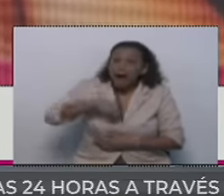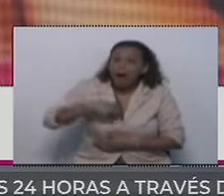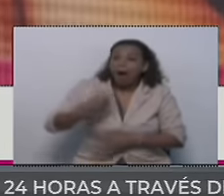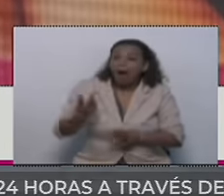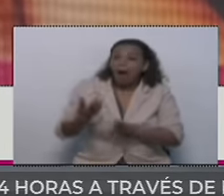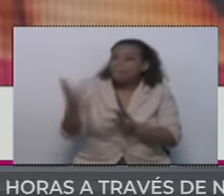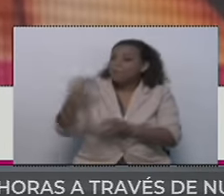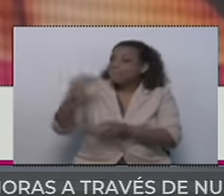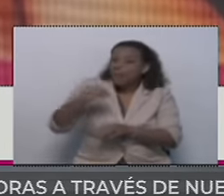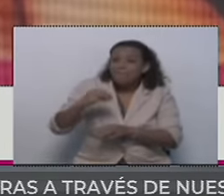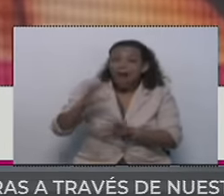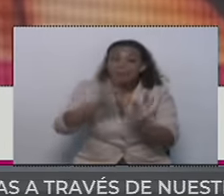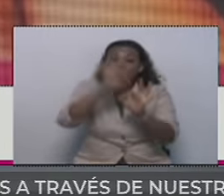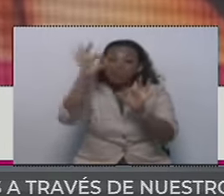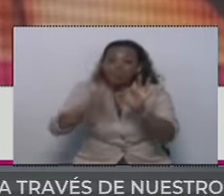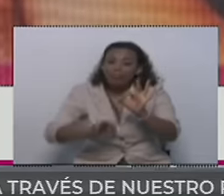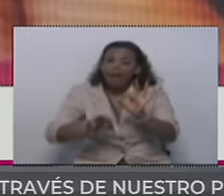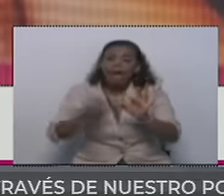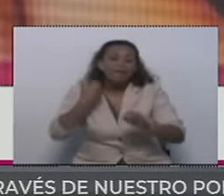recurrentes en las mujeres.